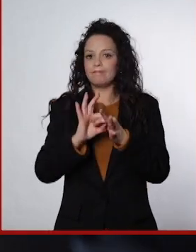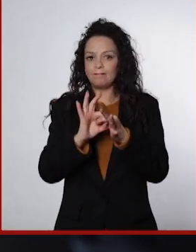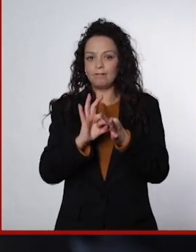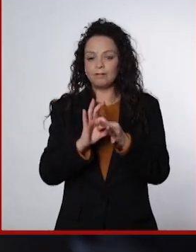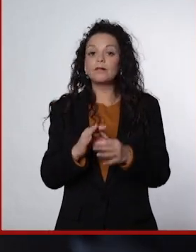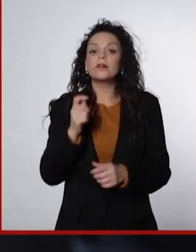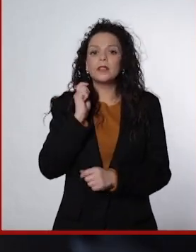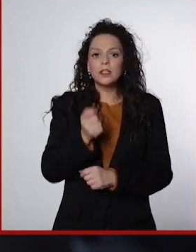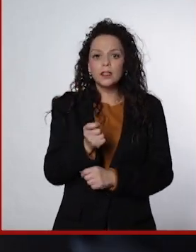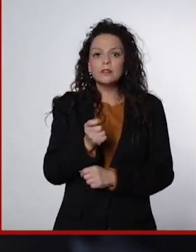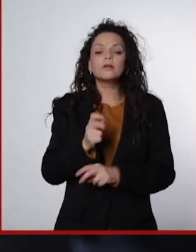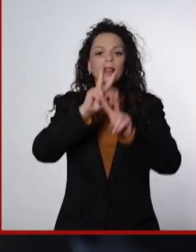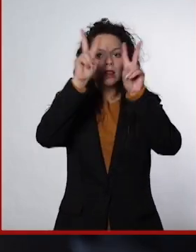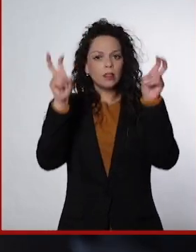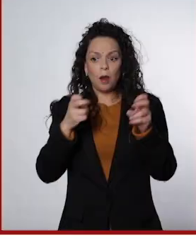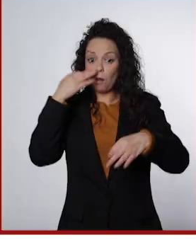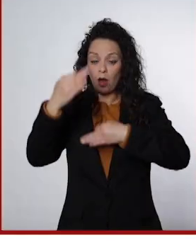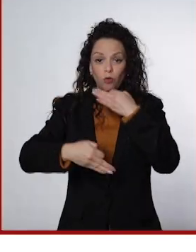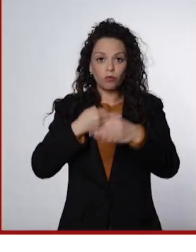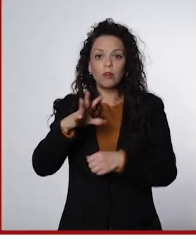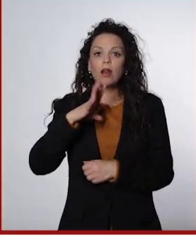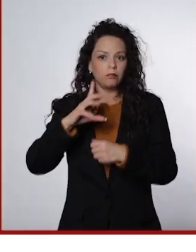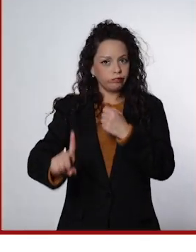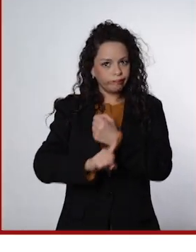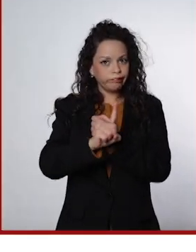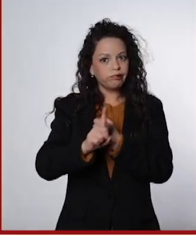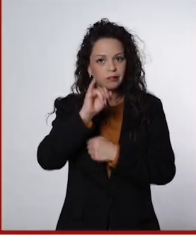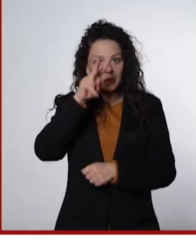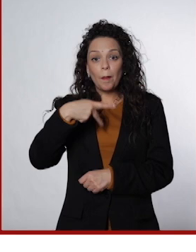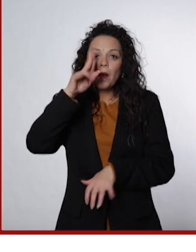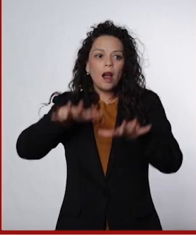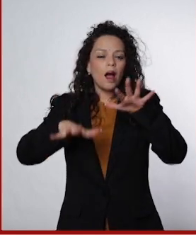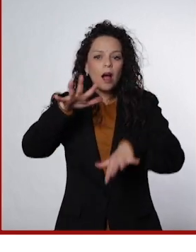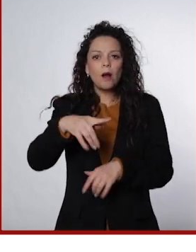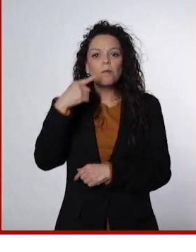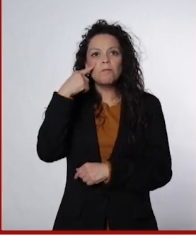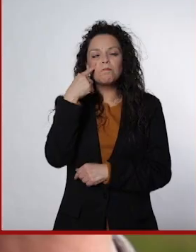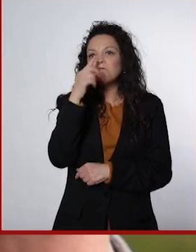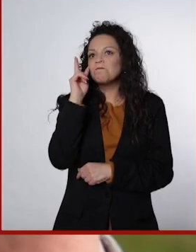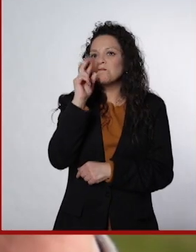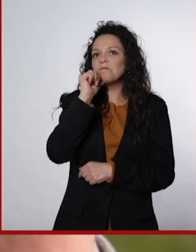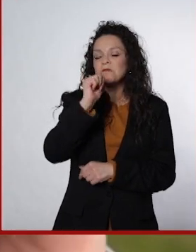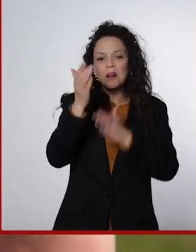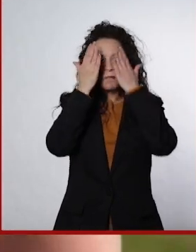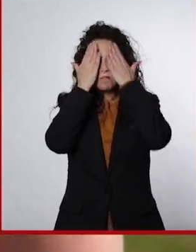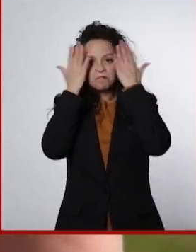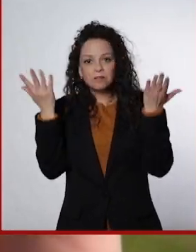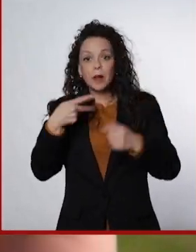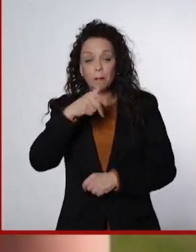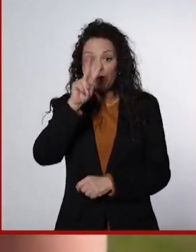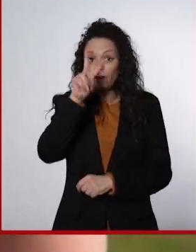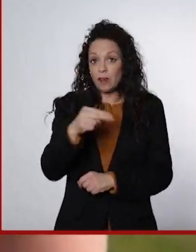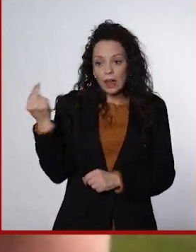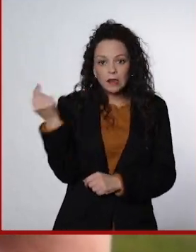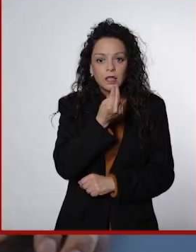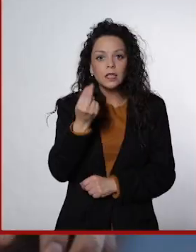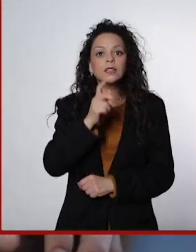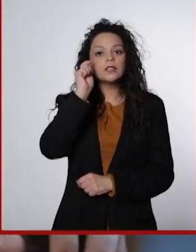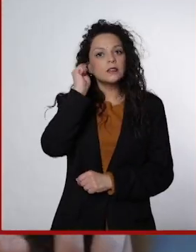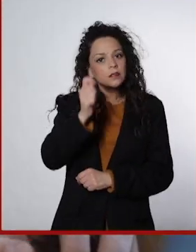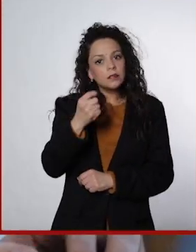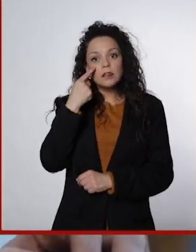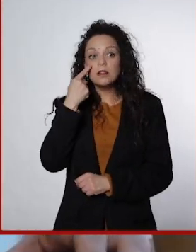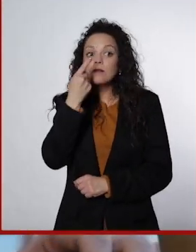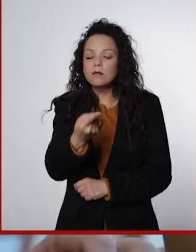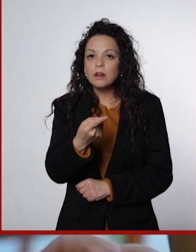entrada, trataremos un tema que a todos nos afecta y que a veces quisiéramos no ver, no enterarnos, pero es necesario tomar la sartén por el mango para